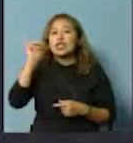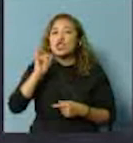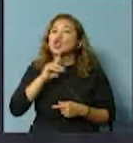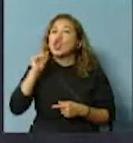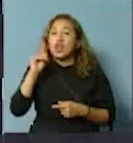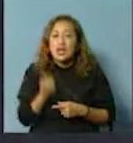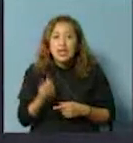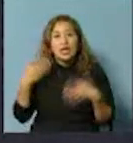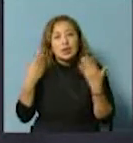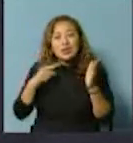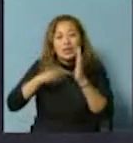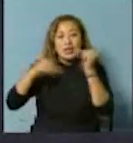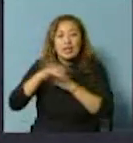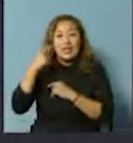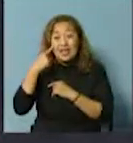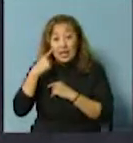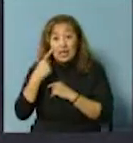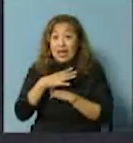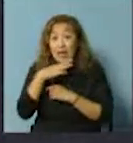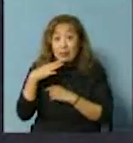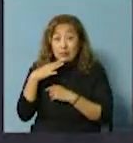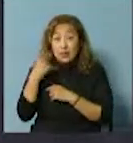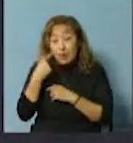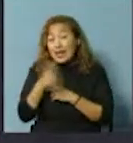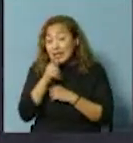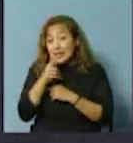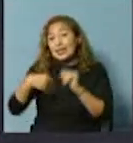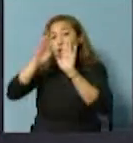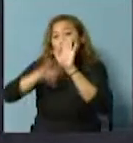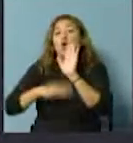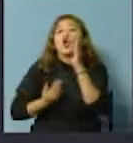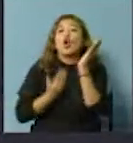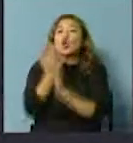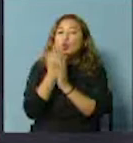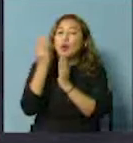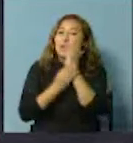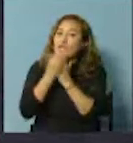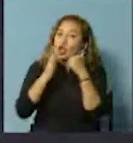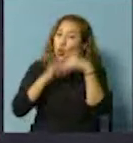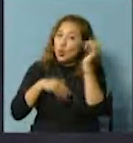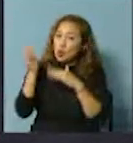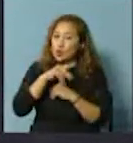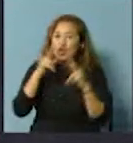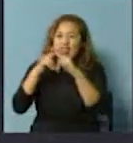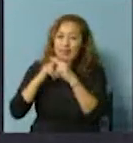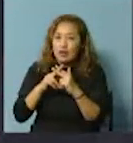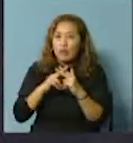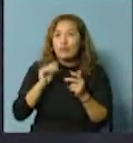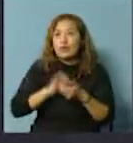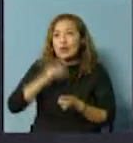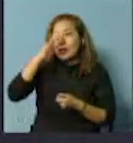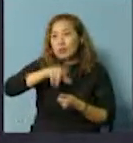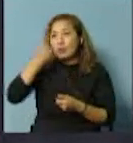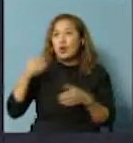intendente de la capital lo que podría encabezar la lista me parece que va a seguir como ministro de infraestructura después tenemos el